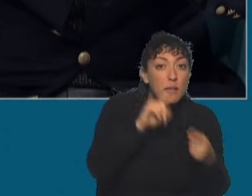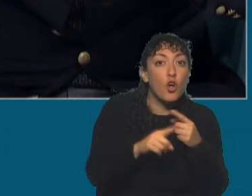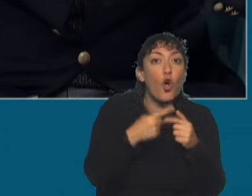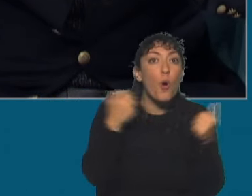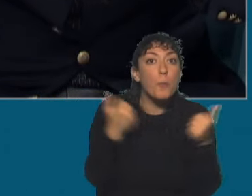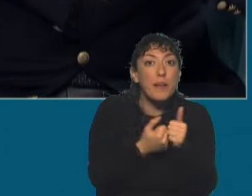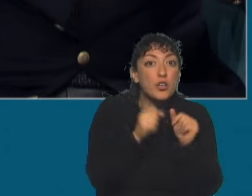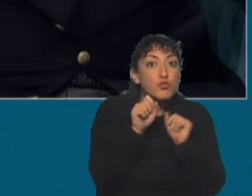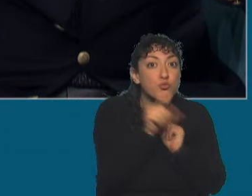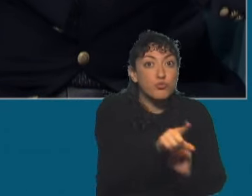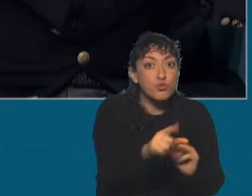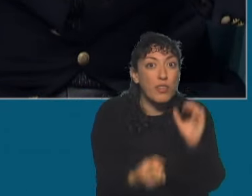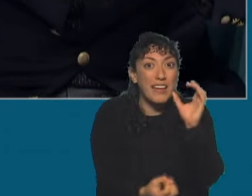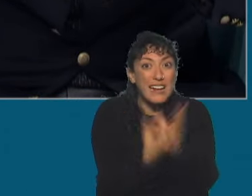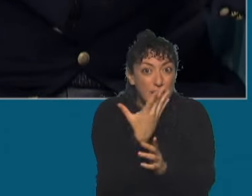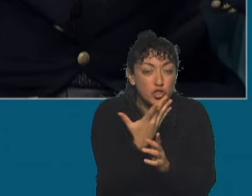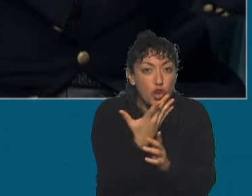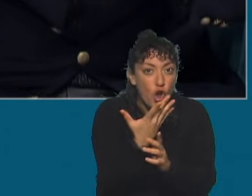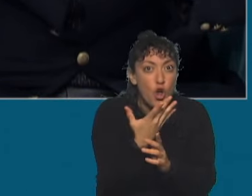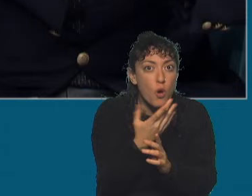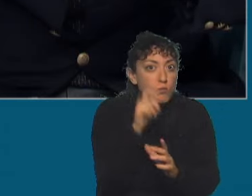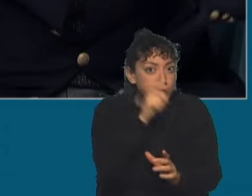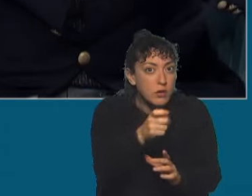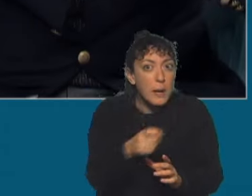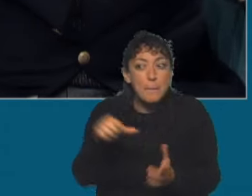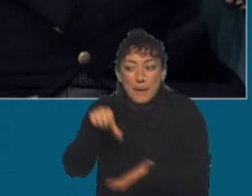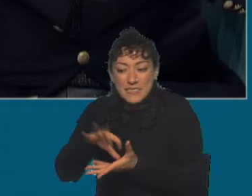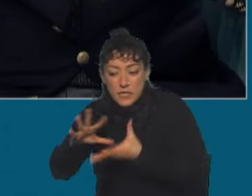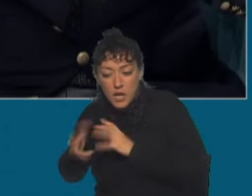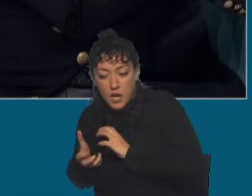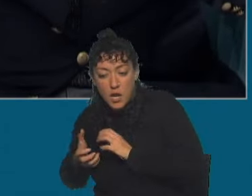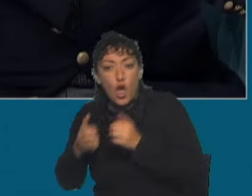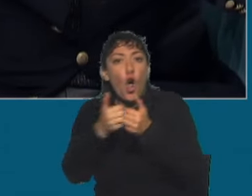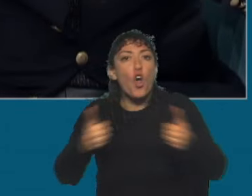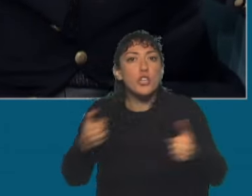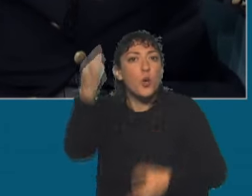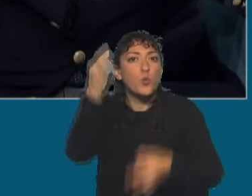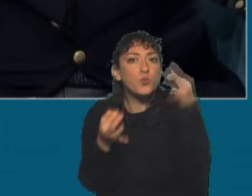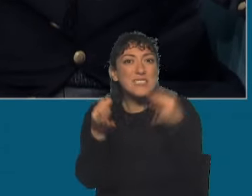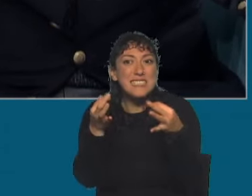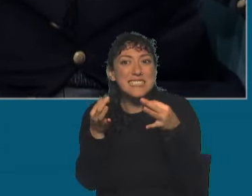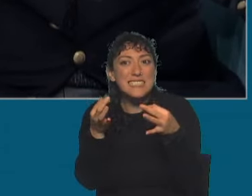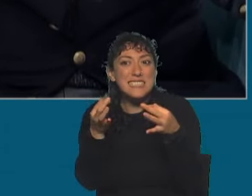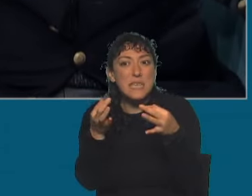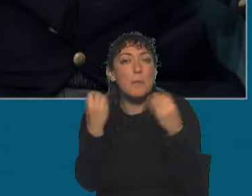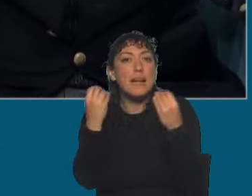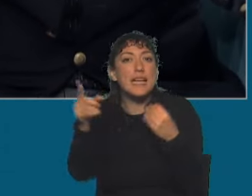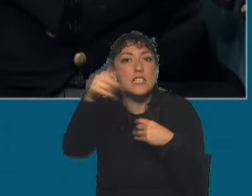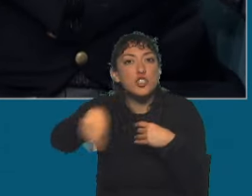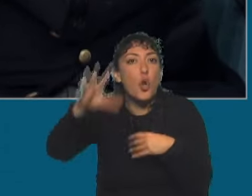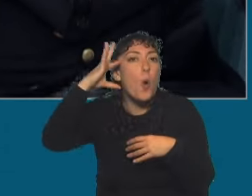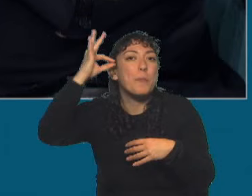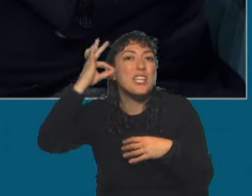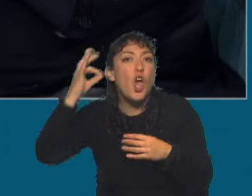constitutivo, puede el país perjudicado ir a la Corte de Justicia para que la Corte emita una opinión, diciendo,